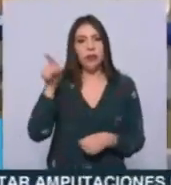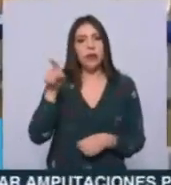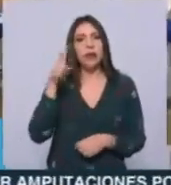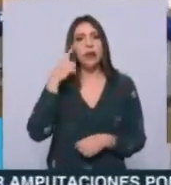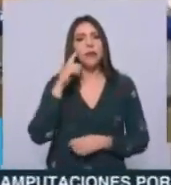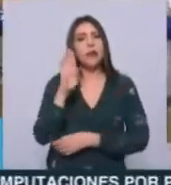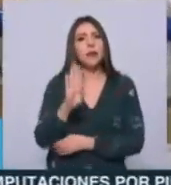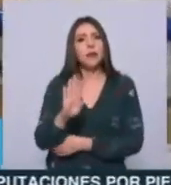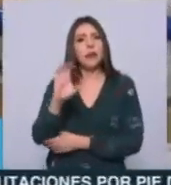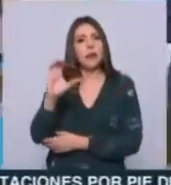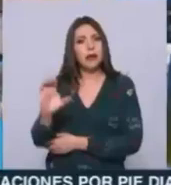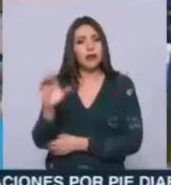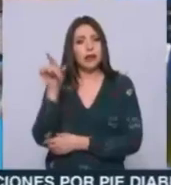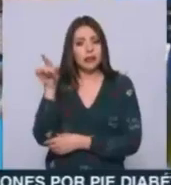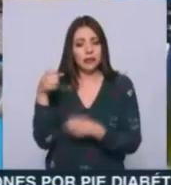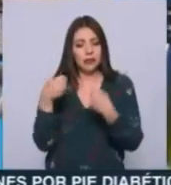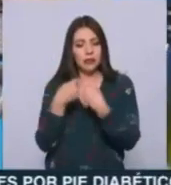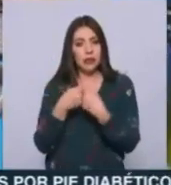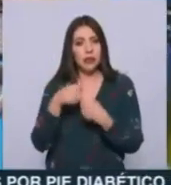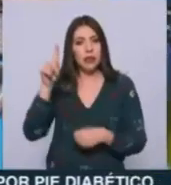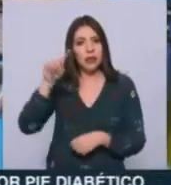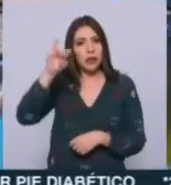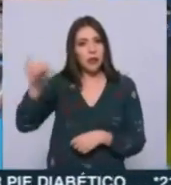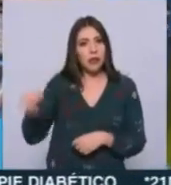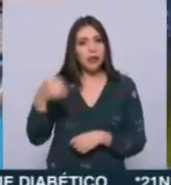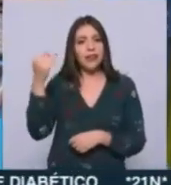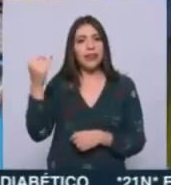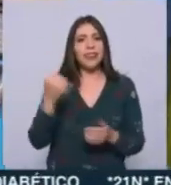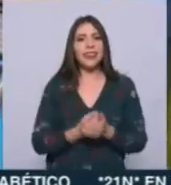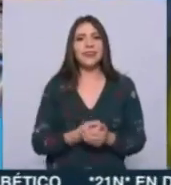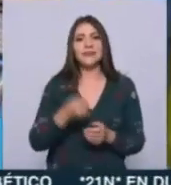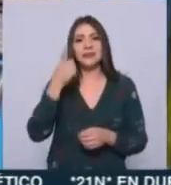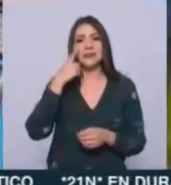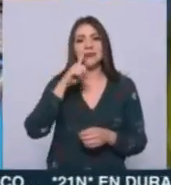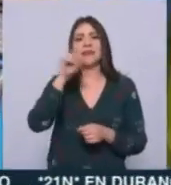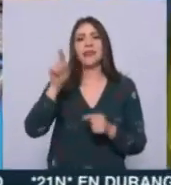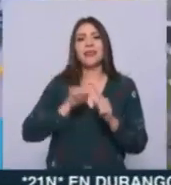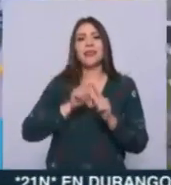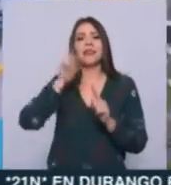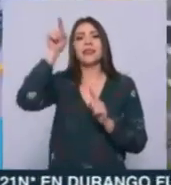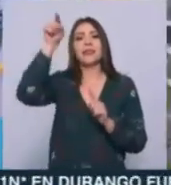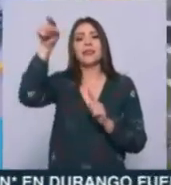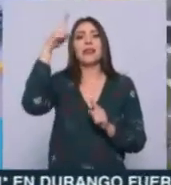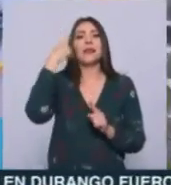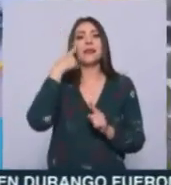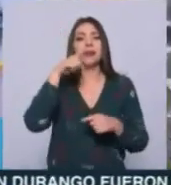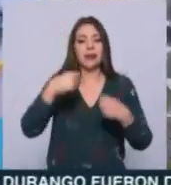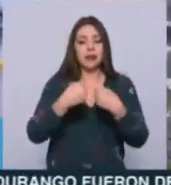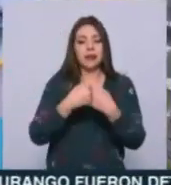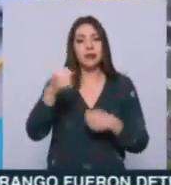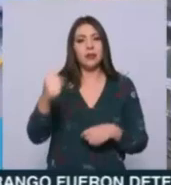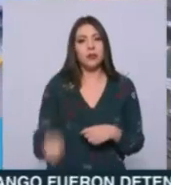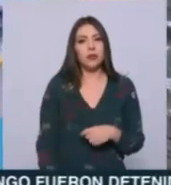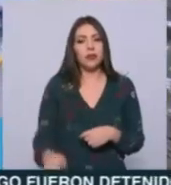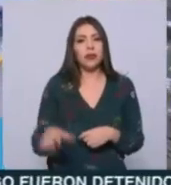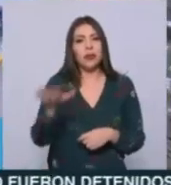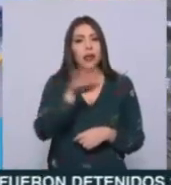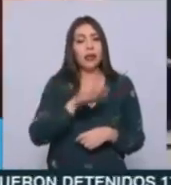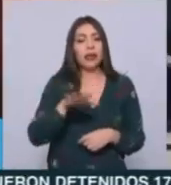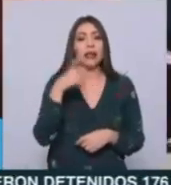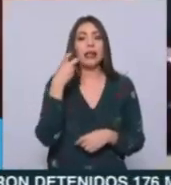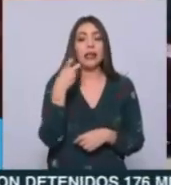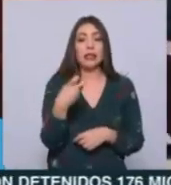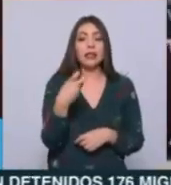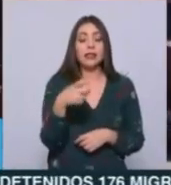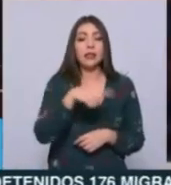Baja California, particularmente en Tijuana y Mexicali, que se extenderá a lo largo y ancho de la frontera sur. Pues bueno, es un tema en